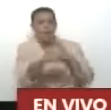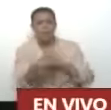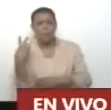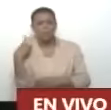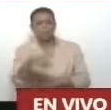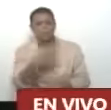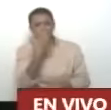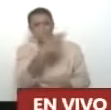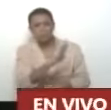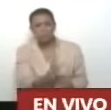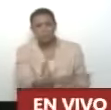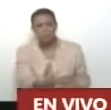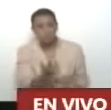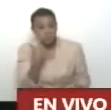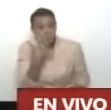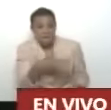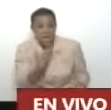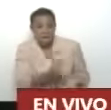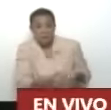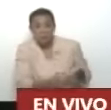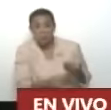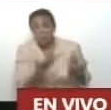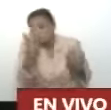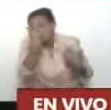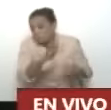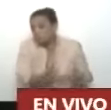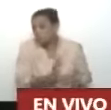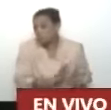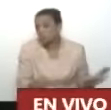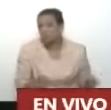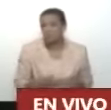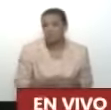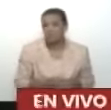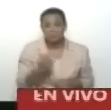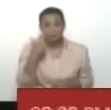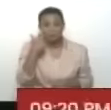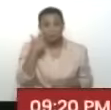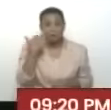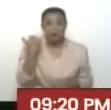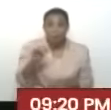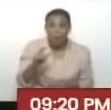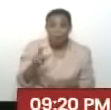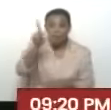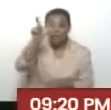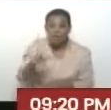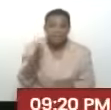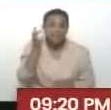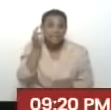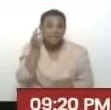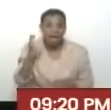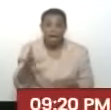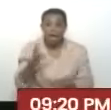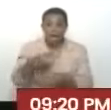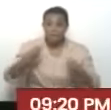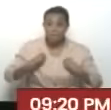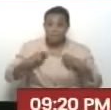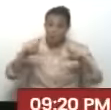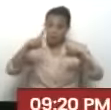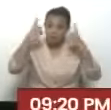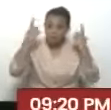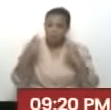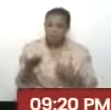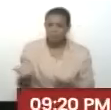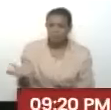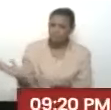Washington. Si quieres tomar nota, toma nota. Y fíjate, tenemos acá a una muchacha de La Guaira.